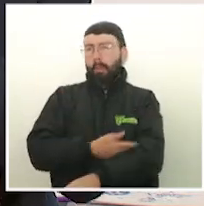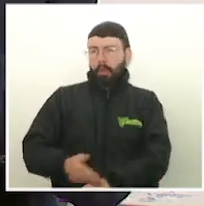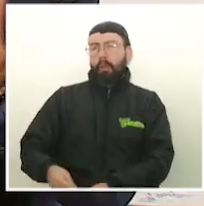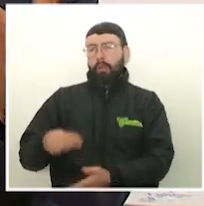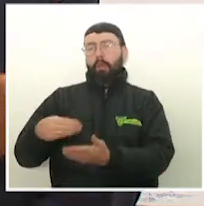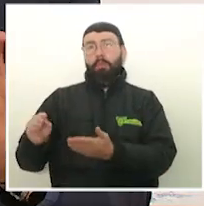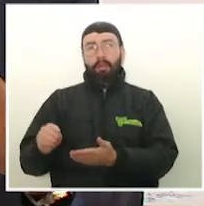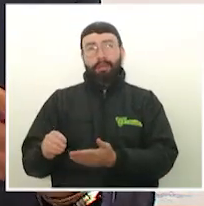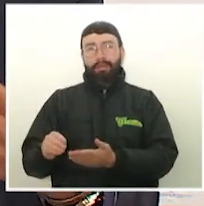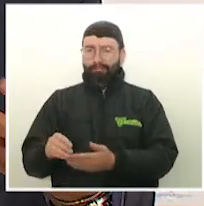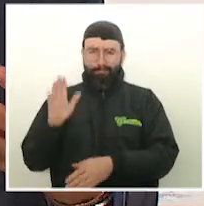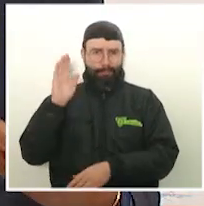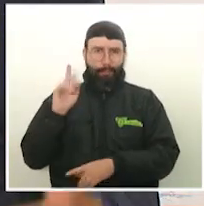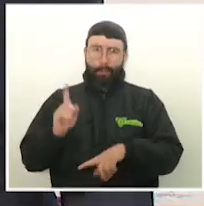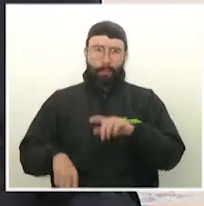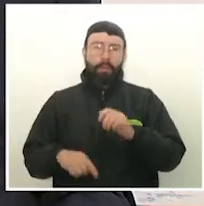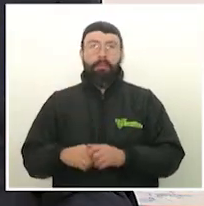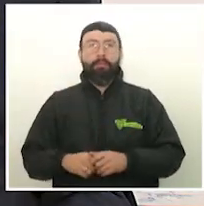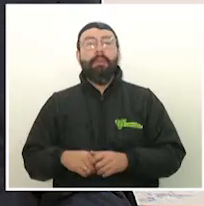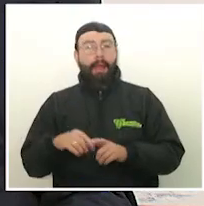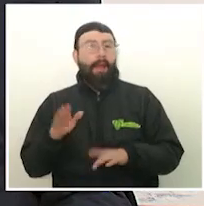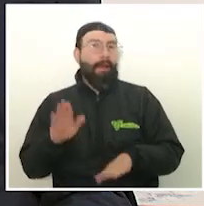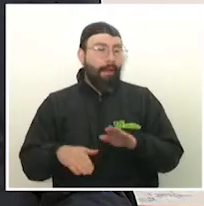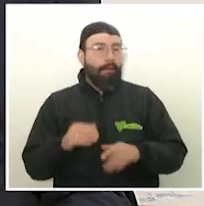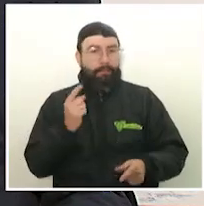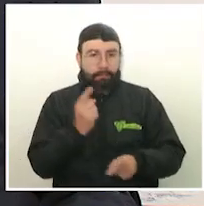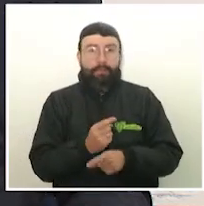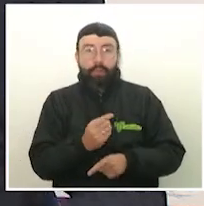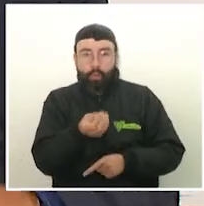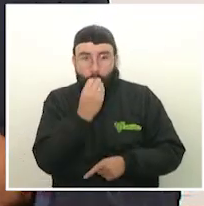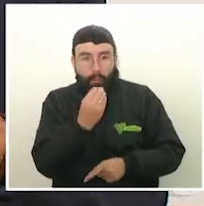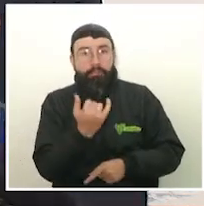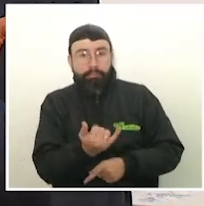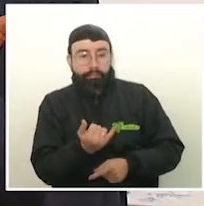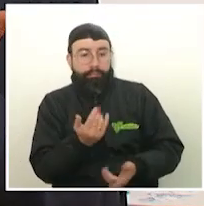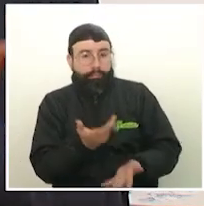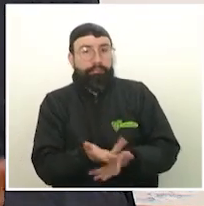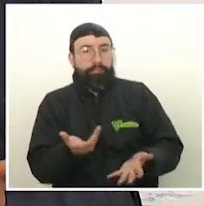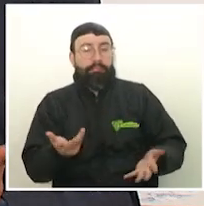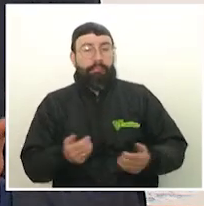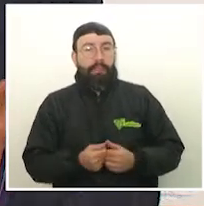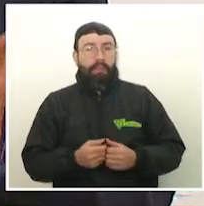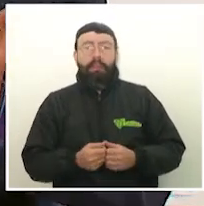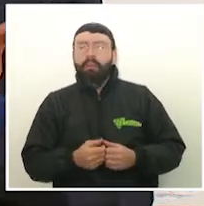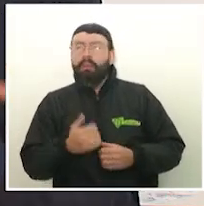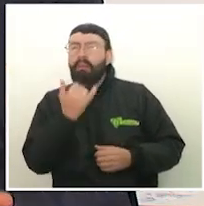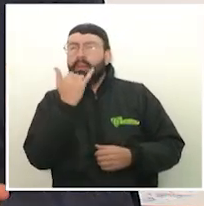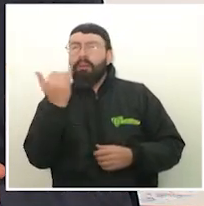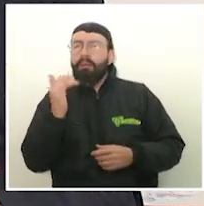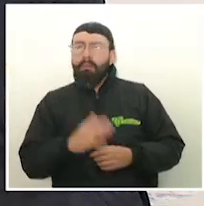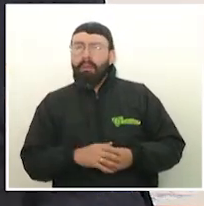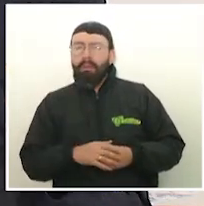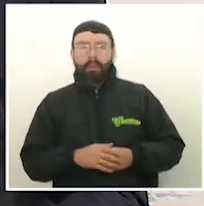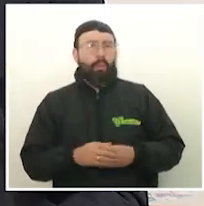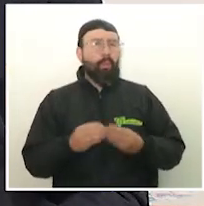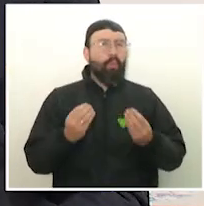Y eso pasa muchas veces con las comidas. Entonces, ¿qué es lo que pasa? ¿Por qué tanta enfermedad? ¿Por qué cada vez estamos